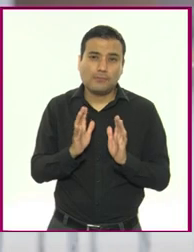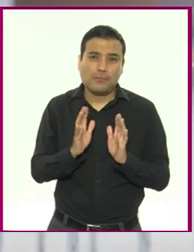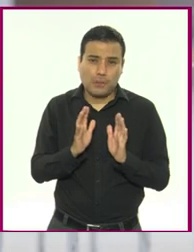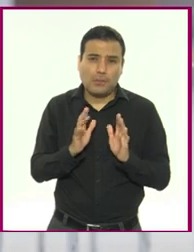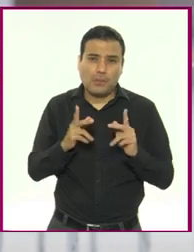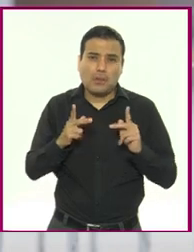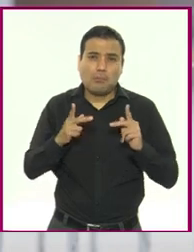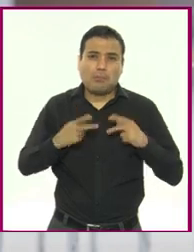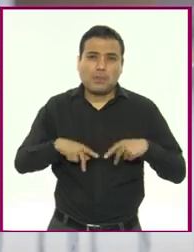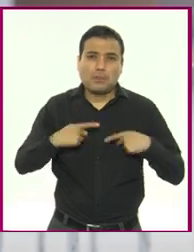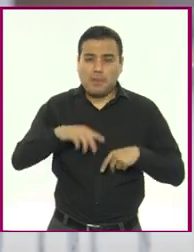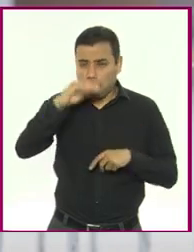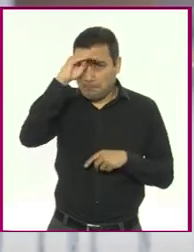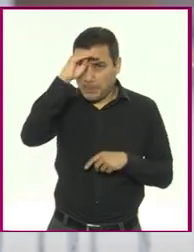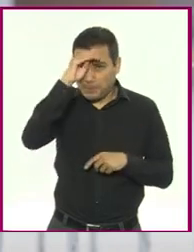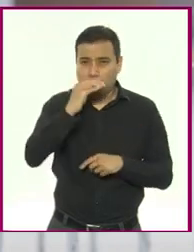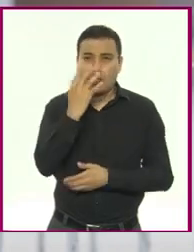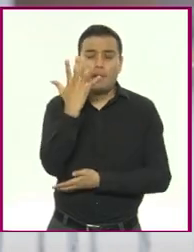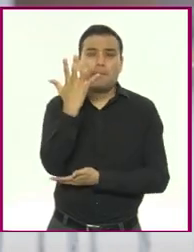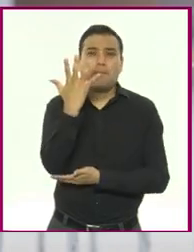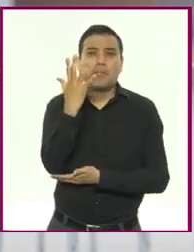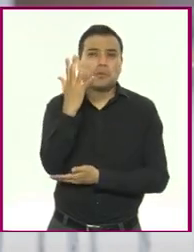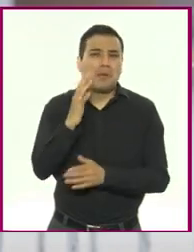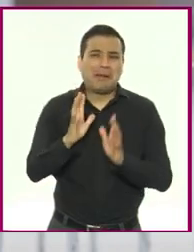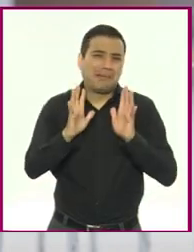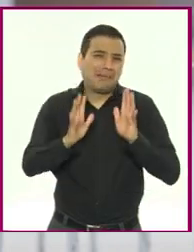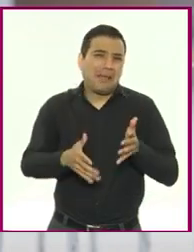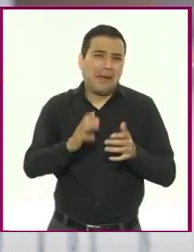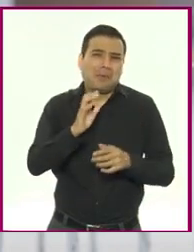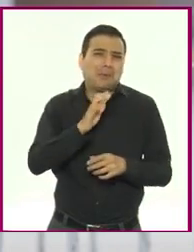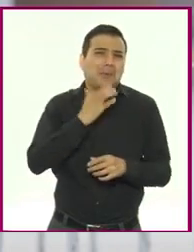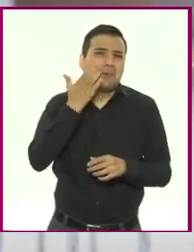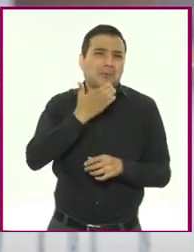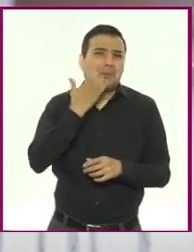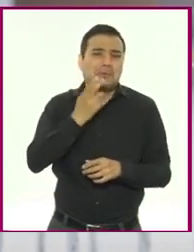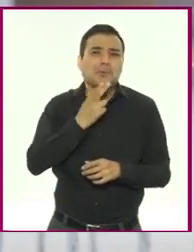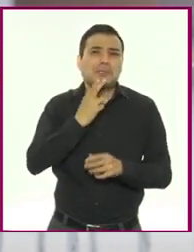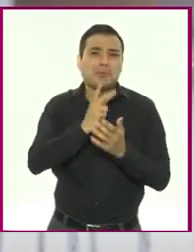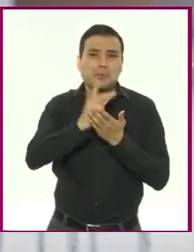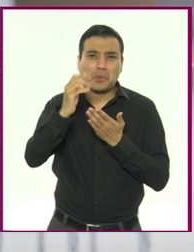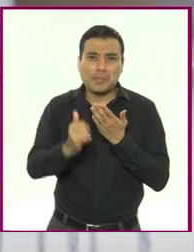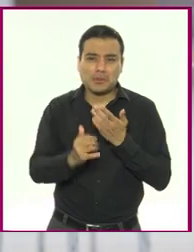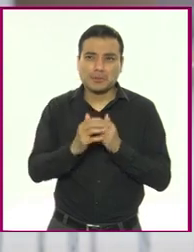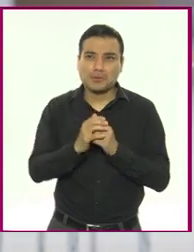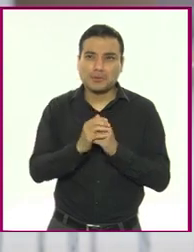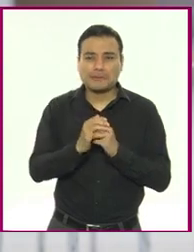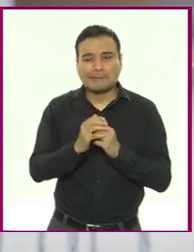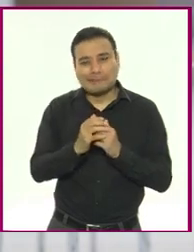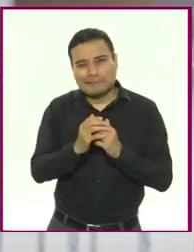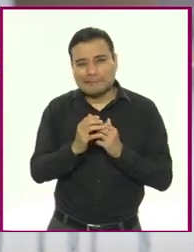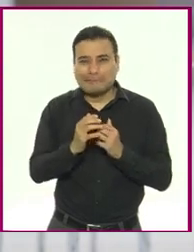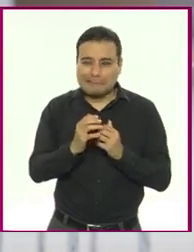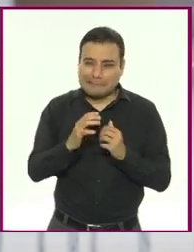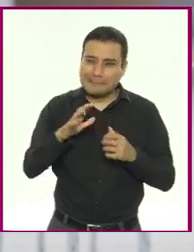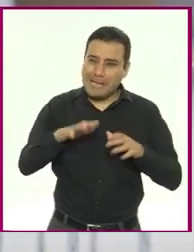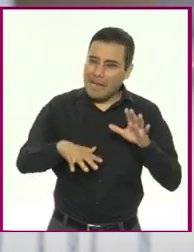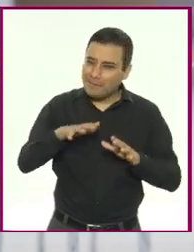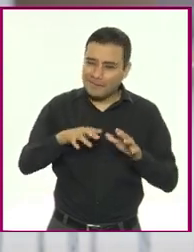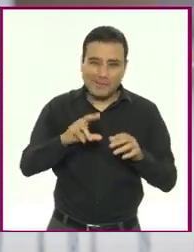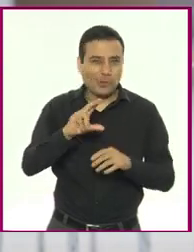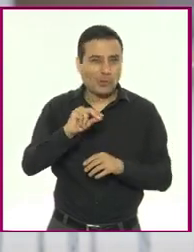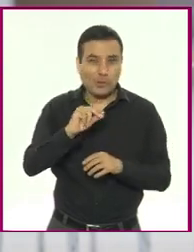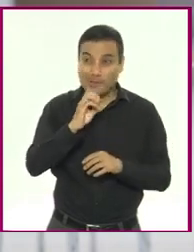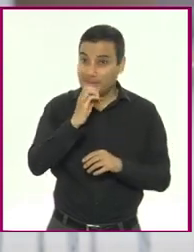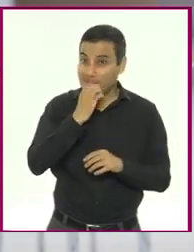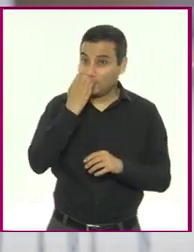viene haciendo desde hace mucho y sí la idea ya está dada pero a veces no no se hace en la realidad no no sé si en todas las escuelas pero en